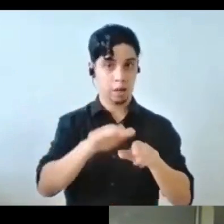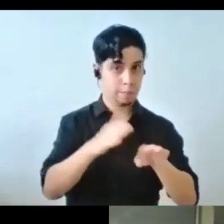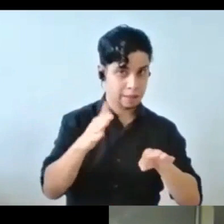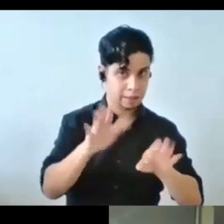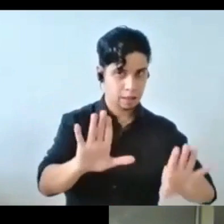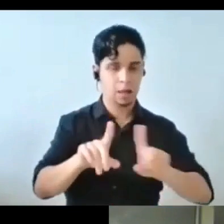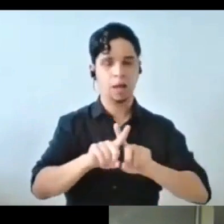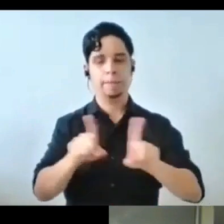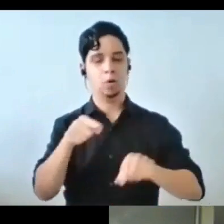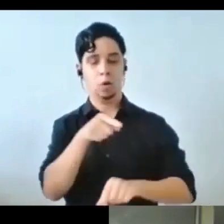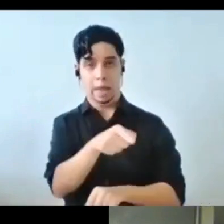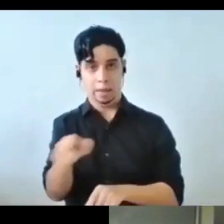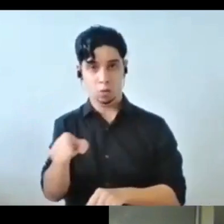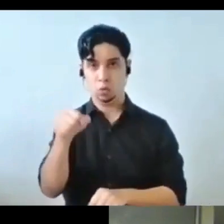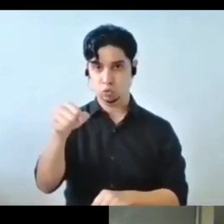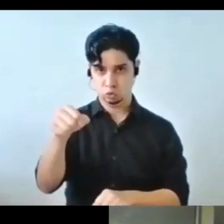trayendo,